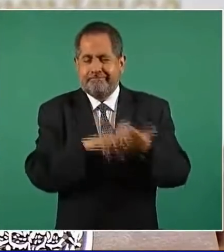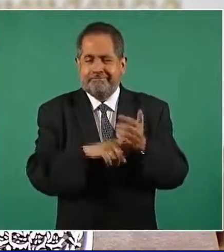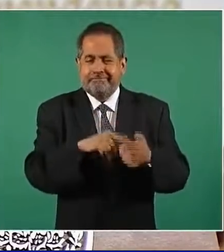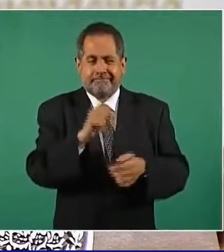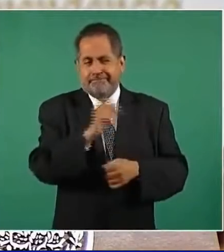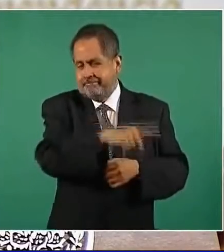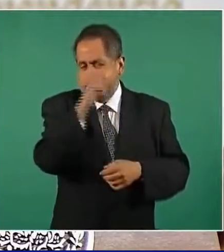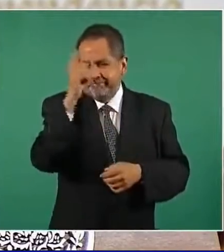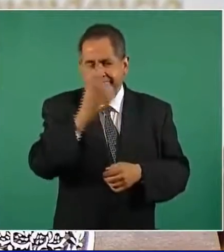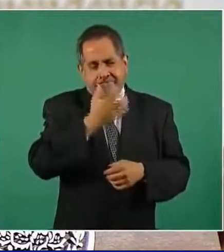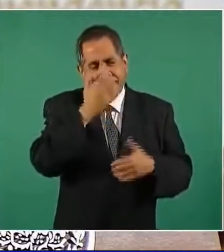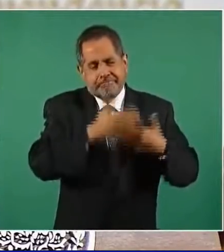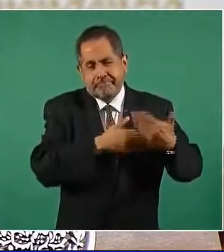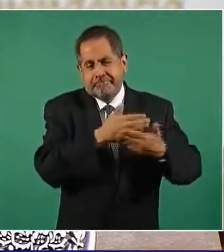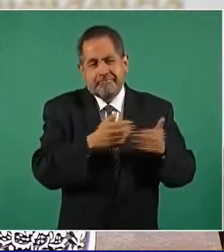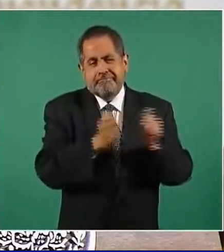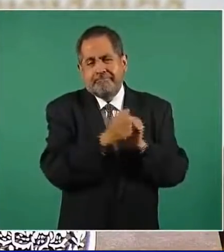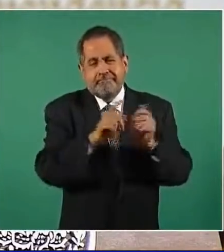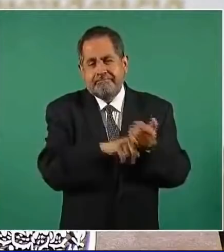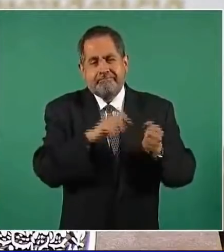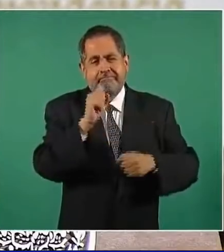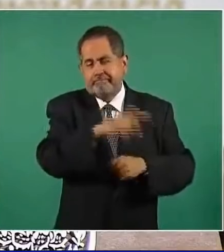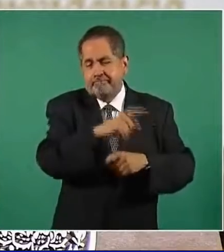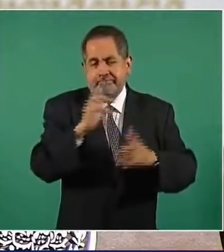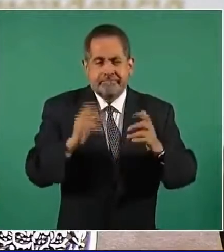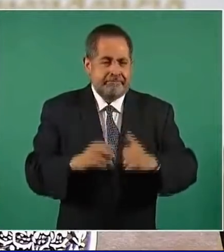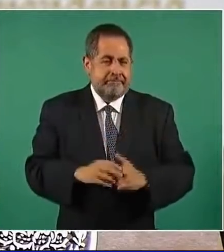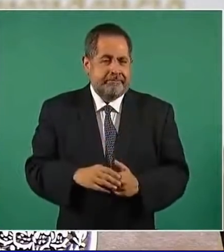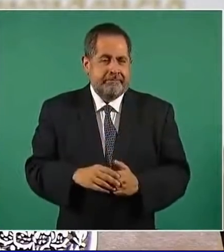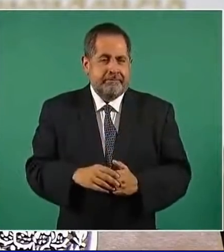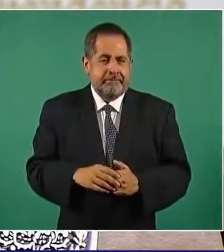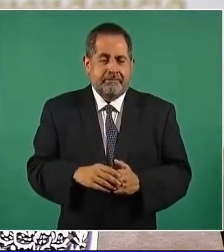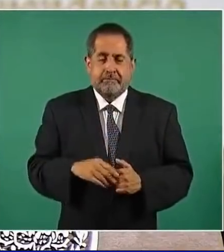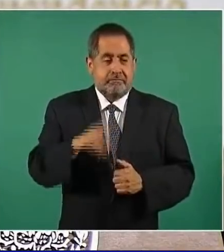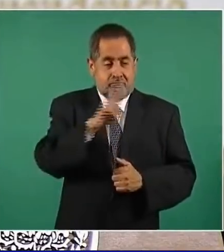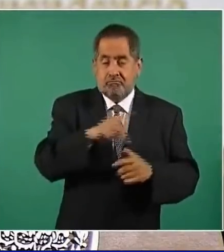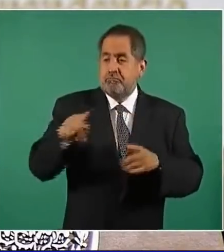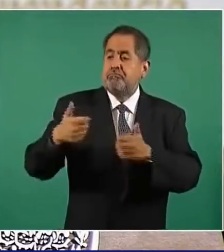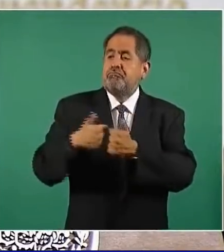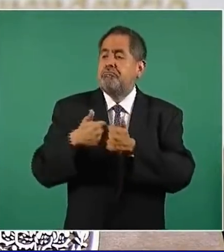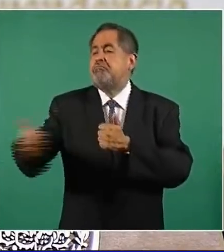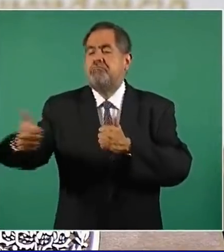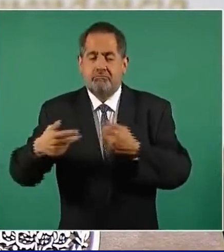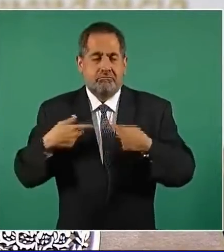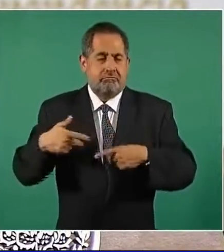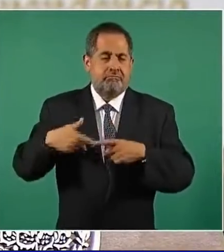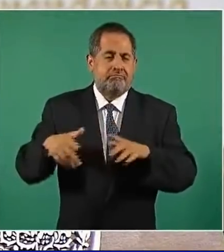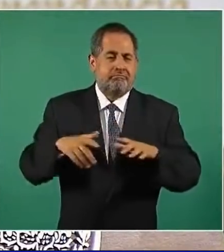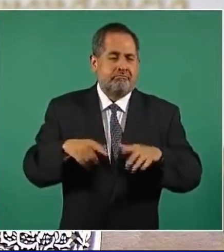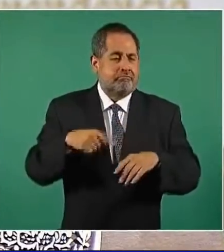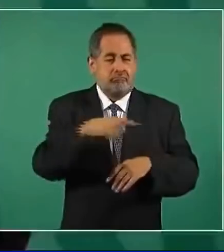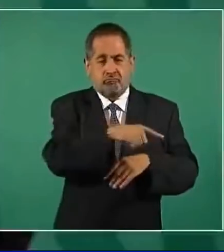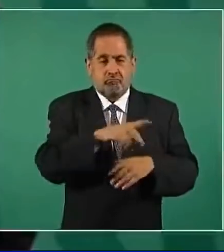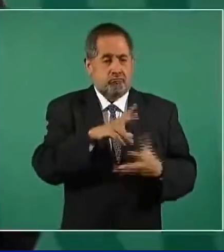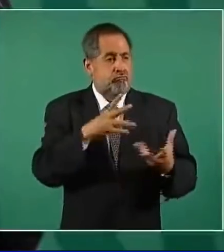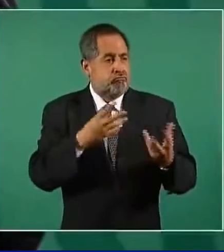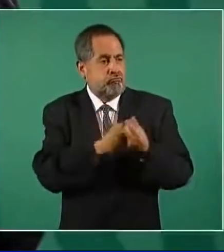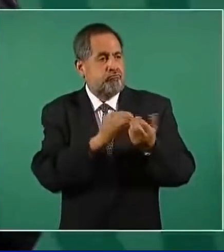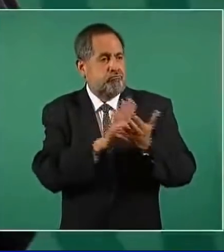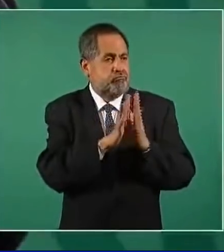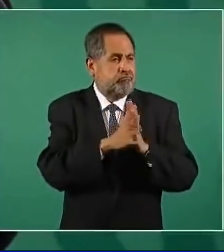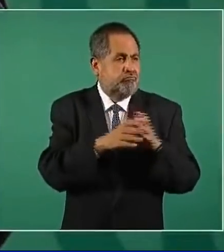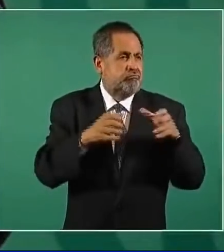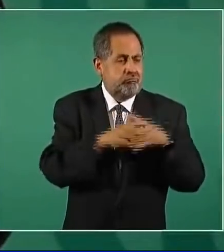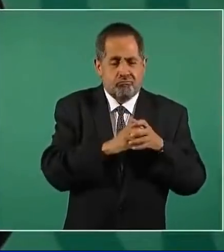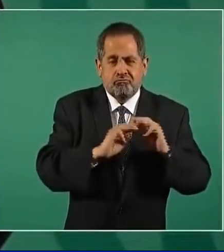cuando son independientes del pueblo uno de los grupos de intereses